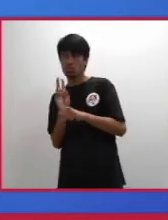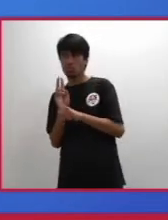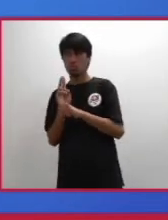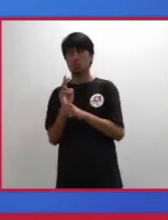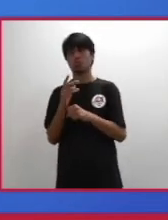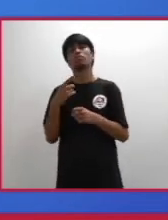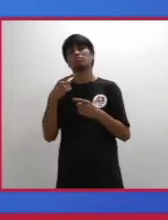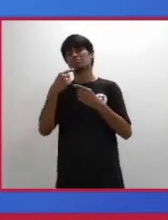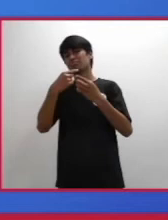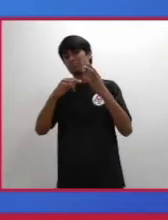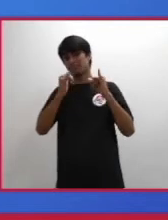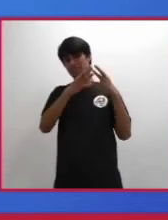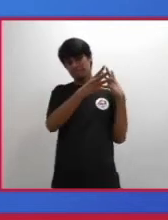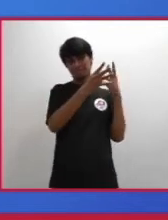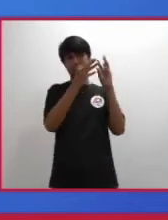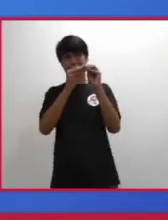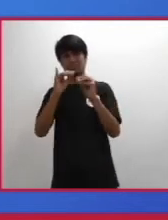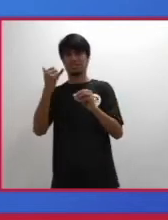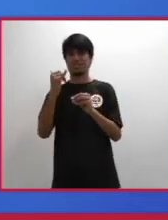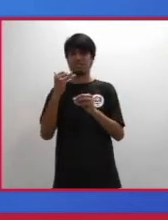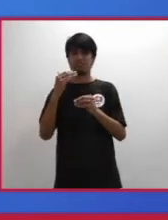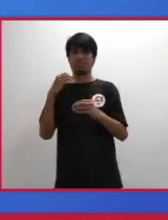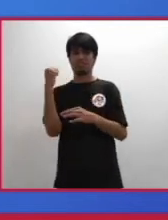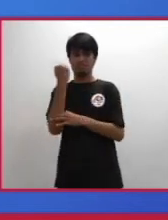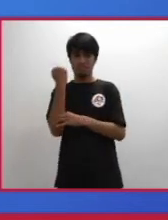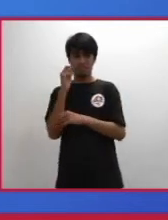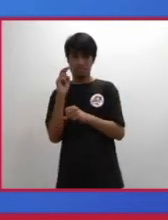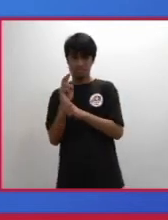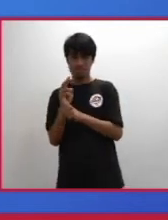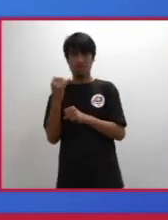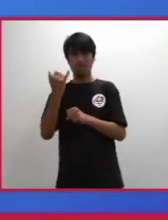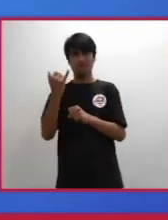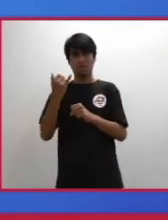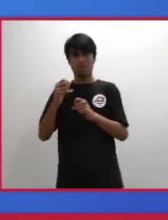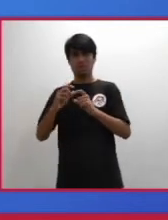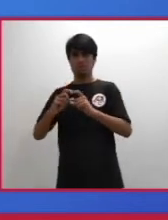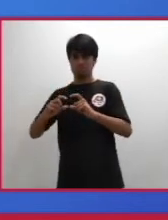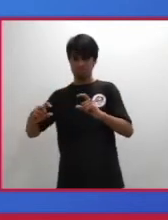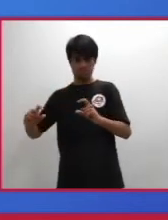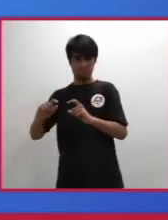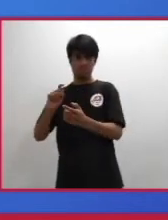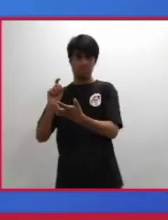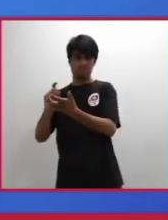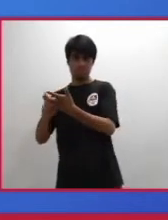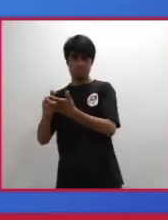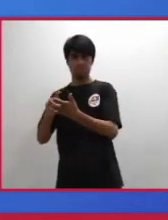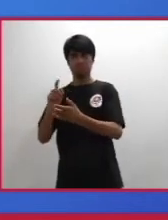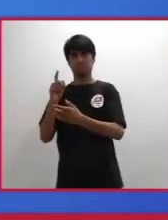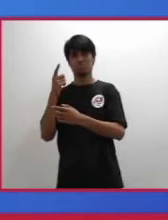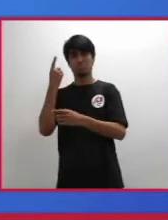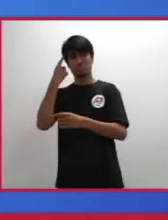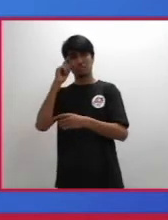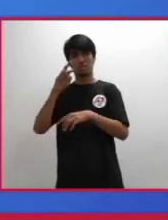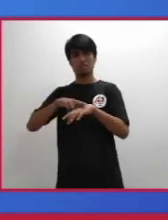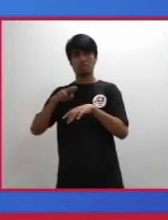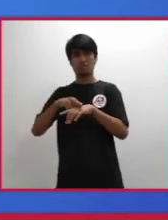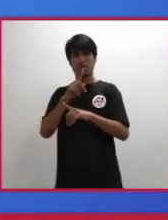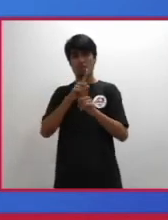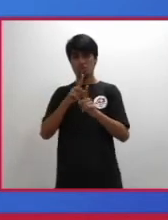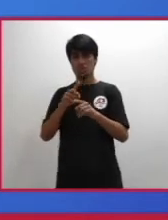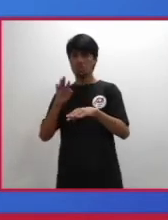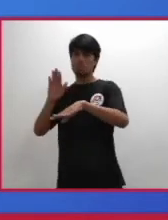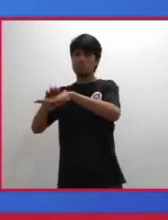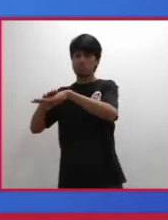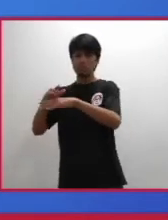hemos mencionado anteriormente. Existen los canales, se tienen establecidos los canales, las personas encargadas en